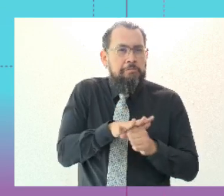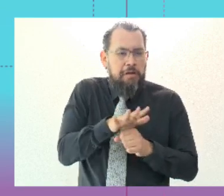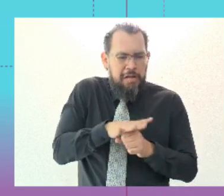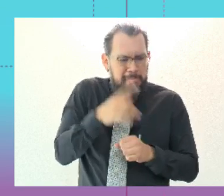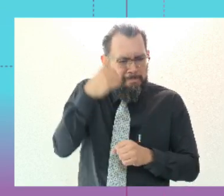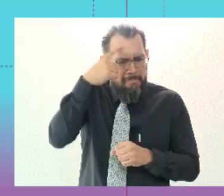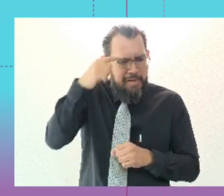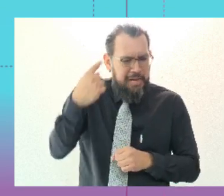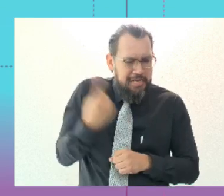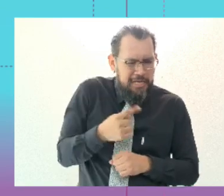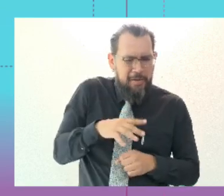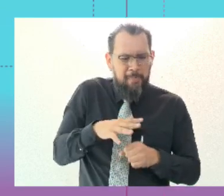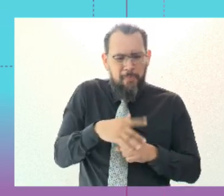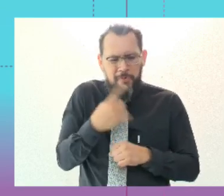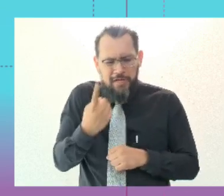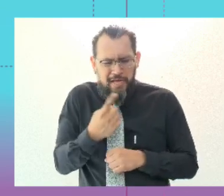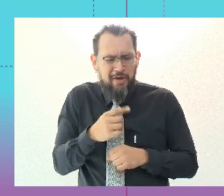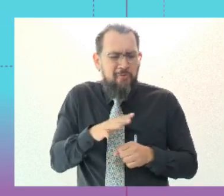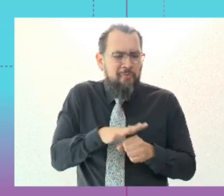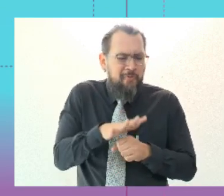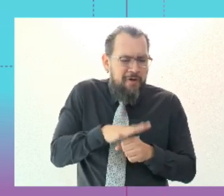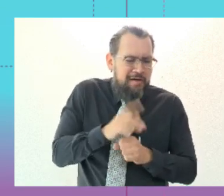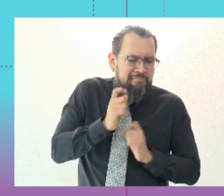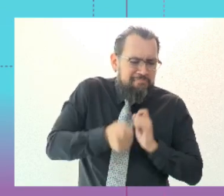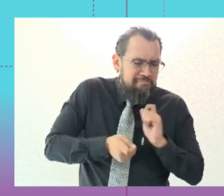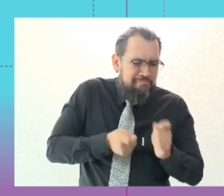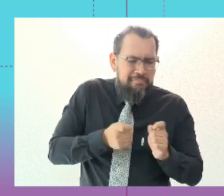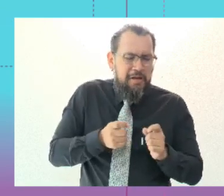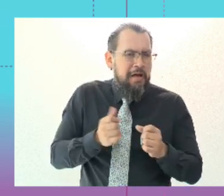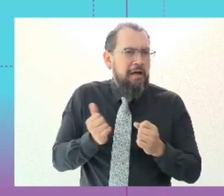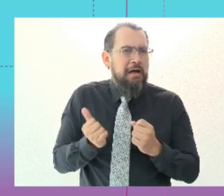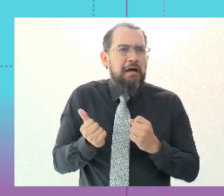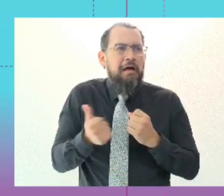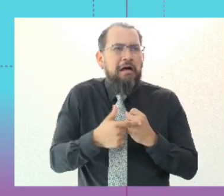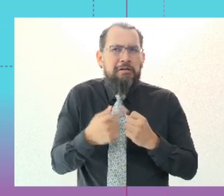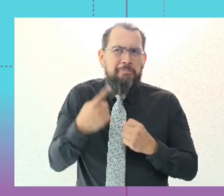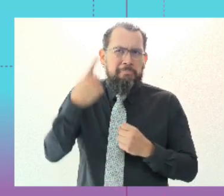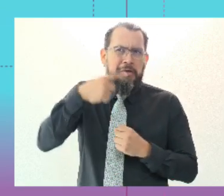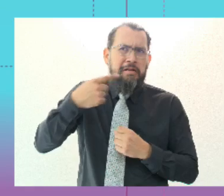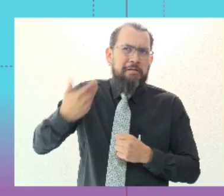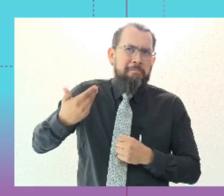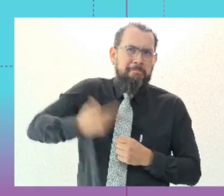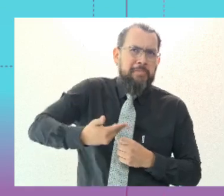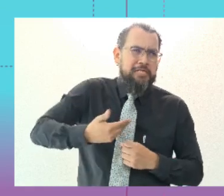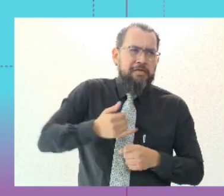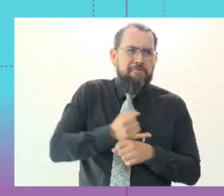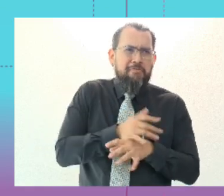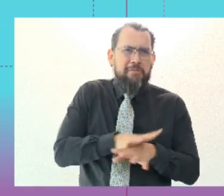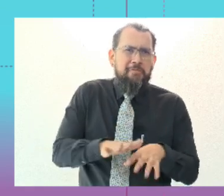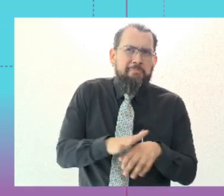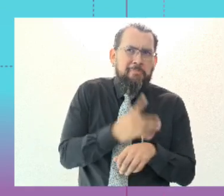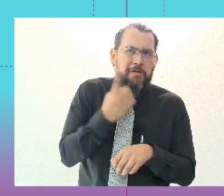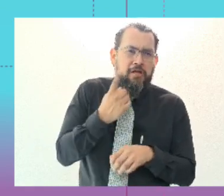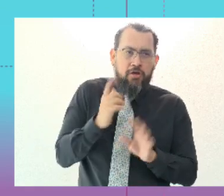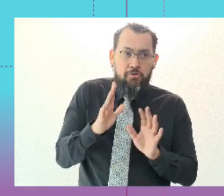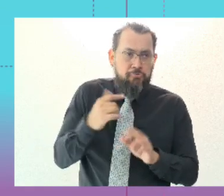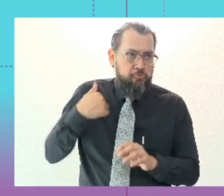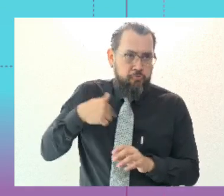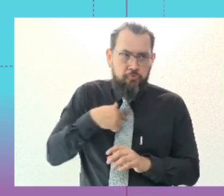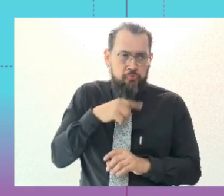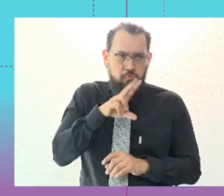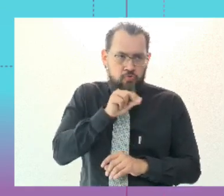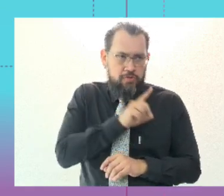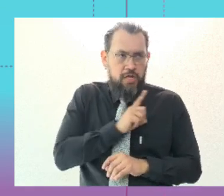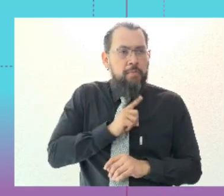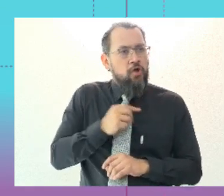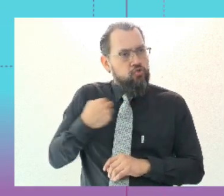para qué, por qué o cuál es el interés que tiene determinada persona para presentar una solicitud. Lo que nos toca es hacer